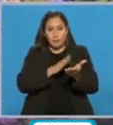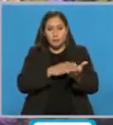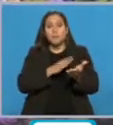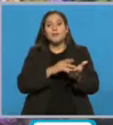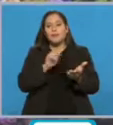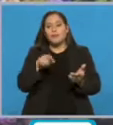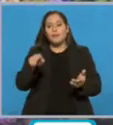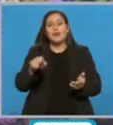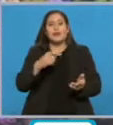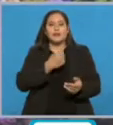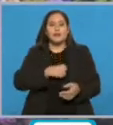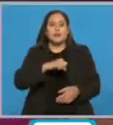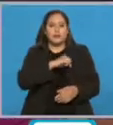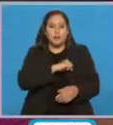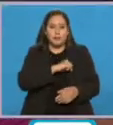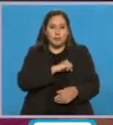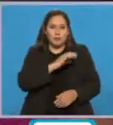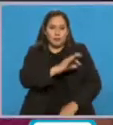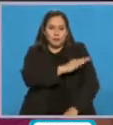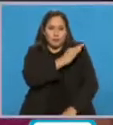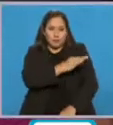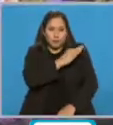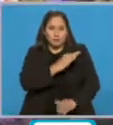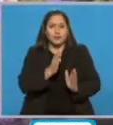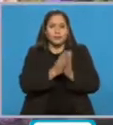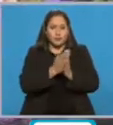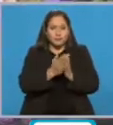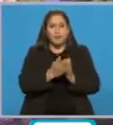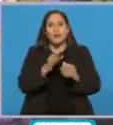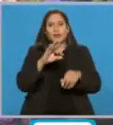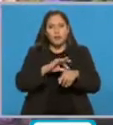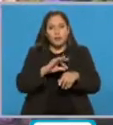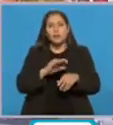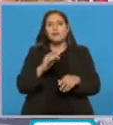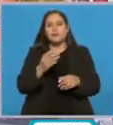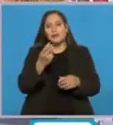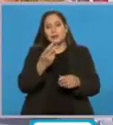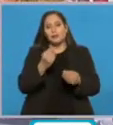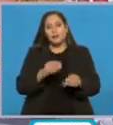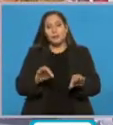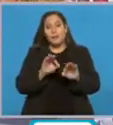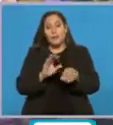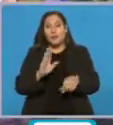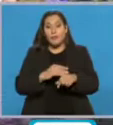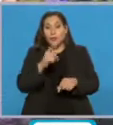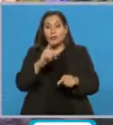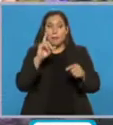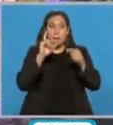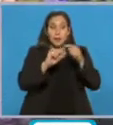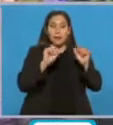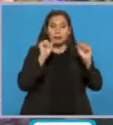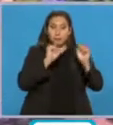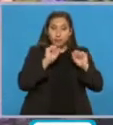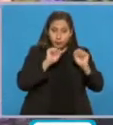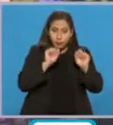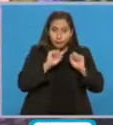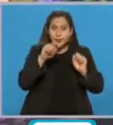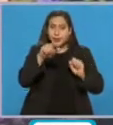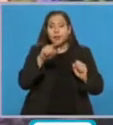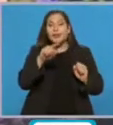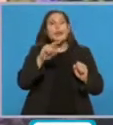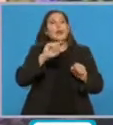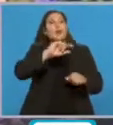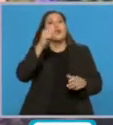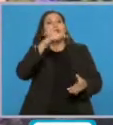del animal de compañía. Es decir, cartilla de vacunación, un certificado médico, etc. ¿Esto por qué? Porque si salimos corriendo y tenemos que trasladarnos a